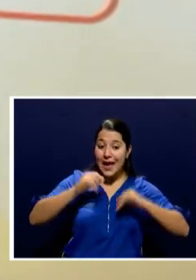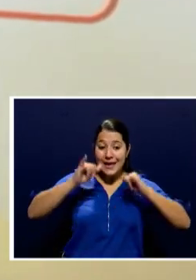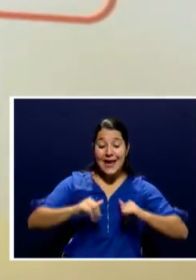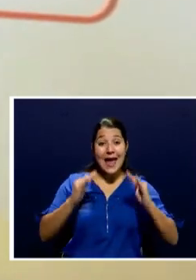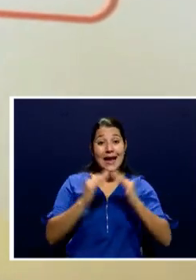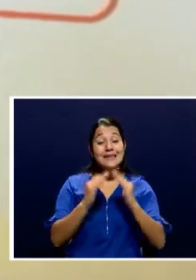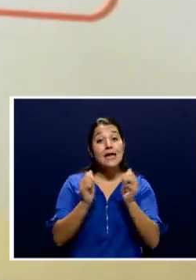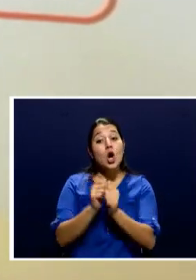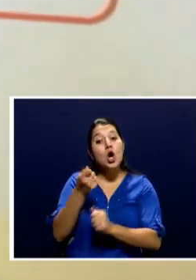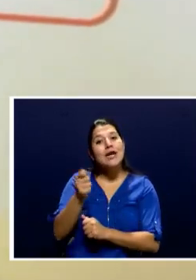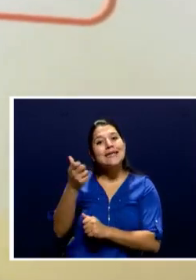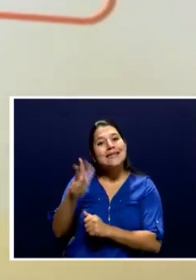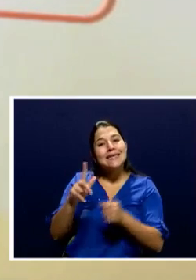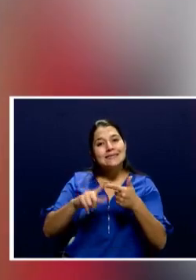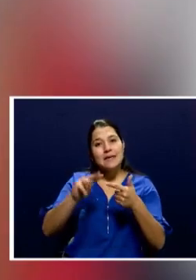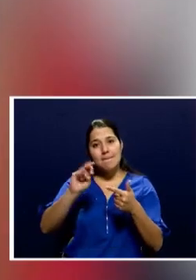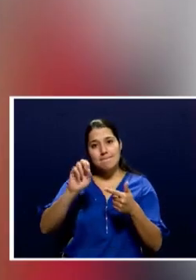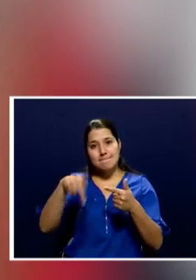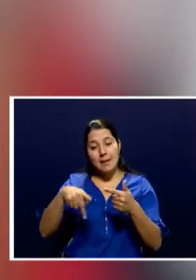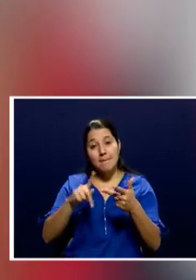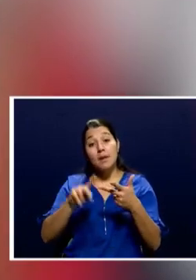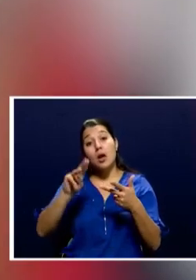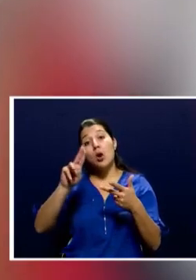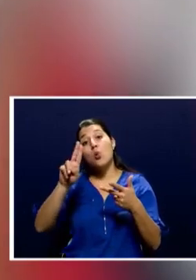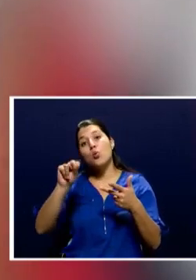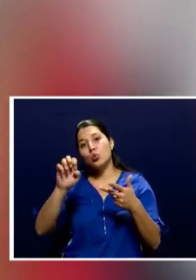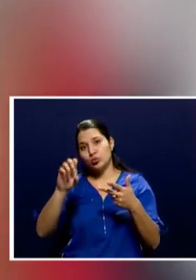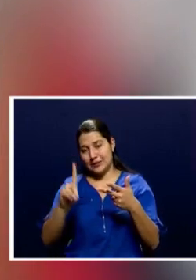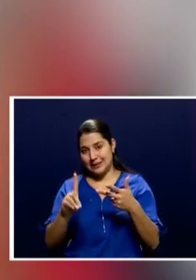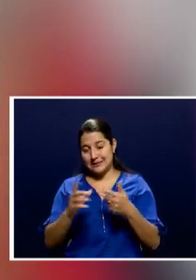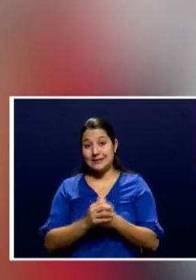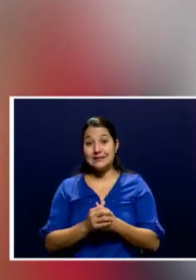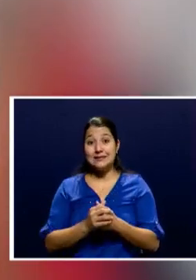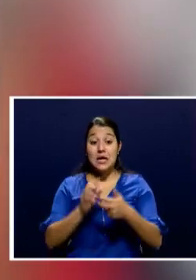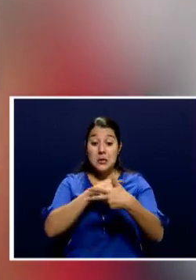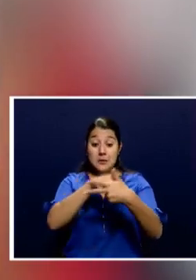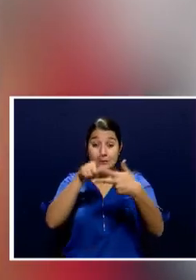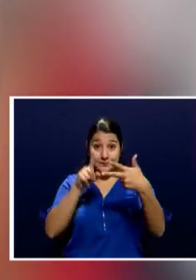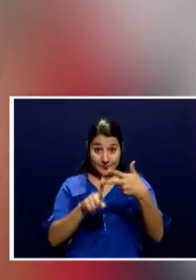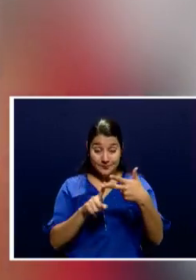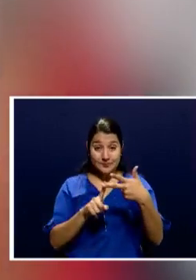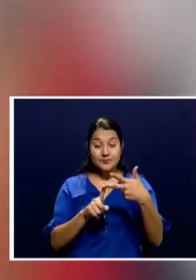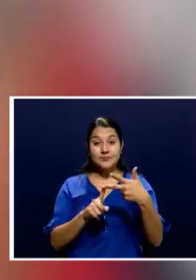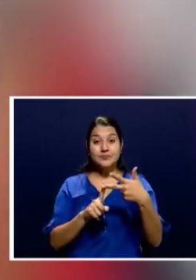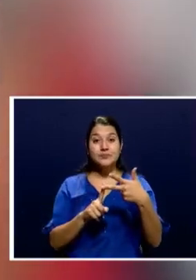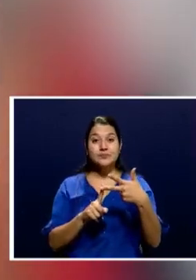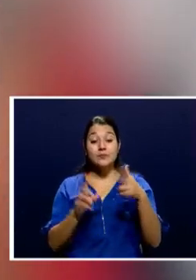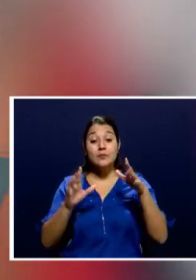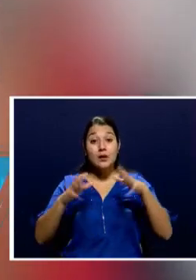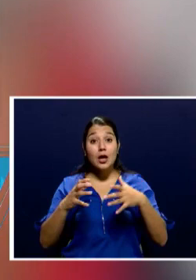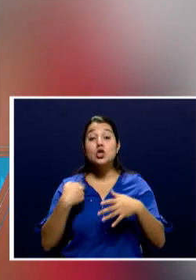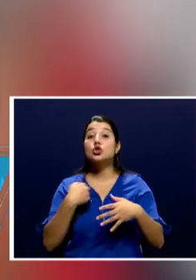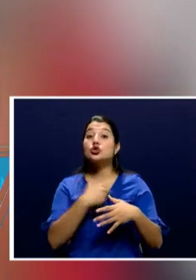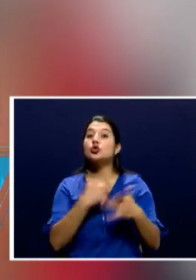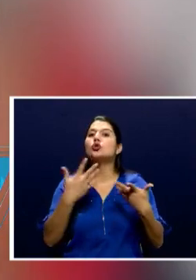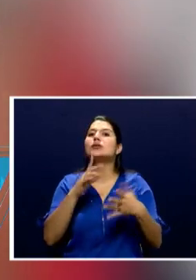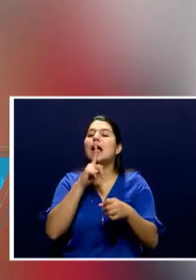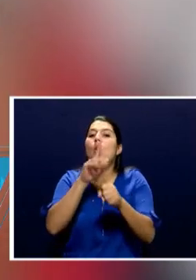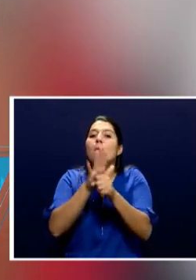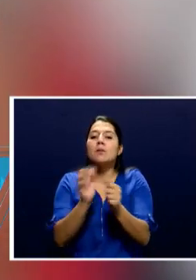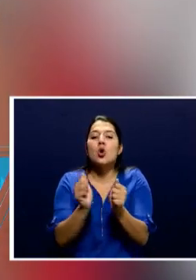13, el MEP y la UNED. Mediante esta alianza entre el SINART, el Ministerio de Educación Pública y la UNED, estamos cumpliendo con